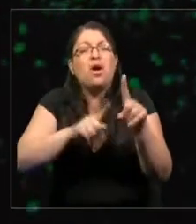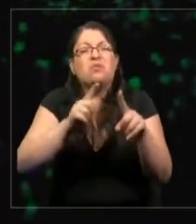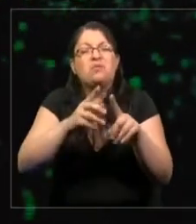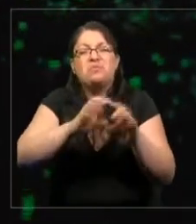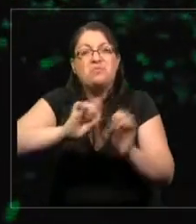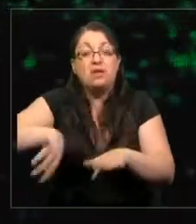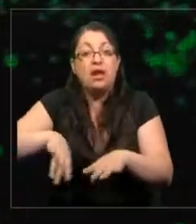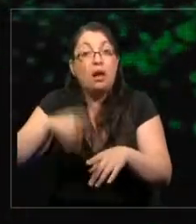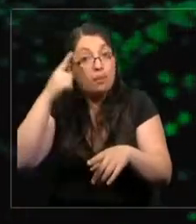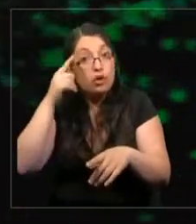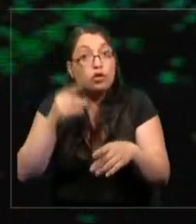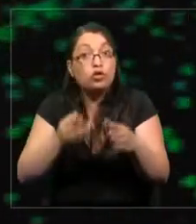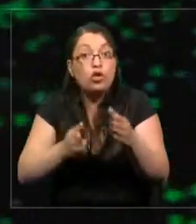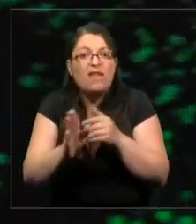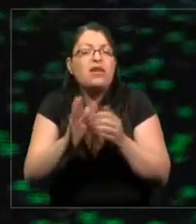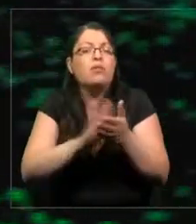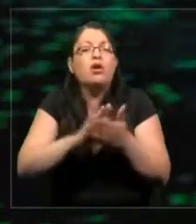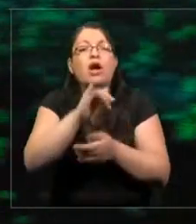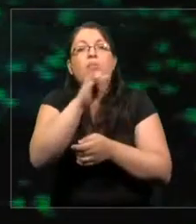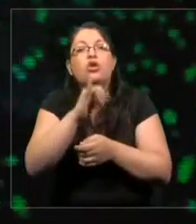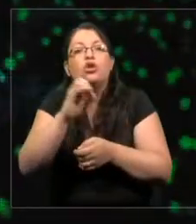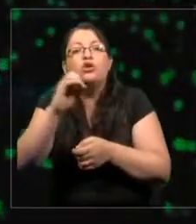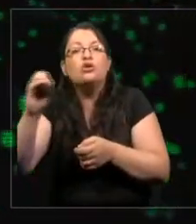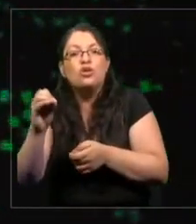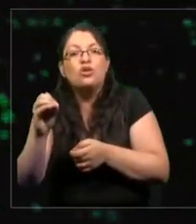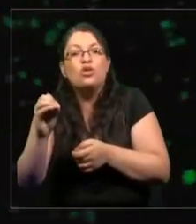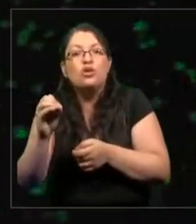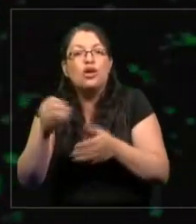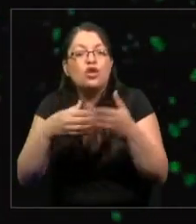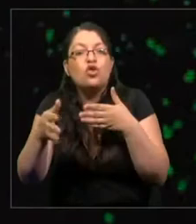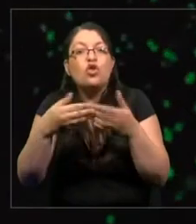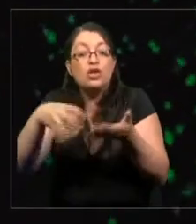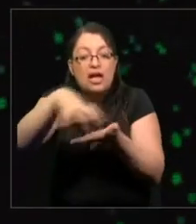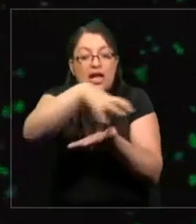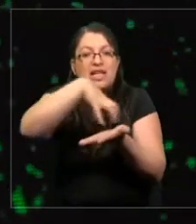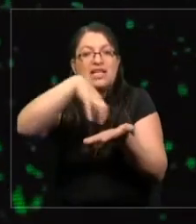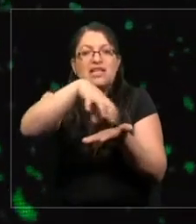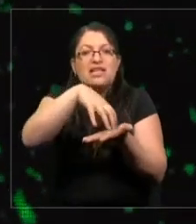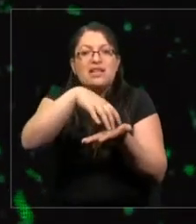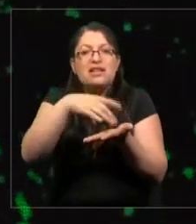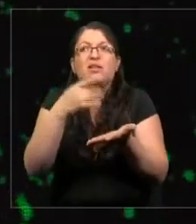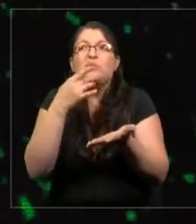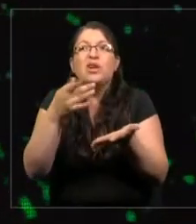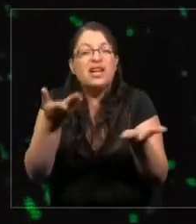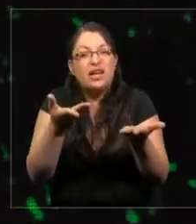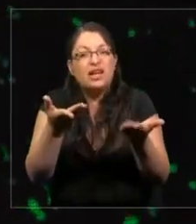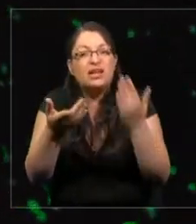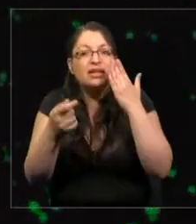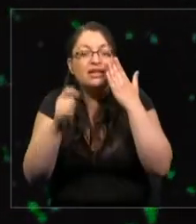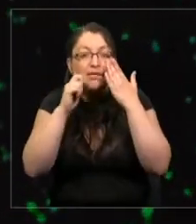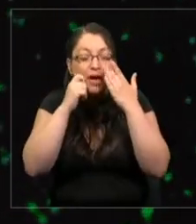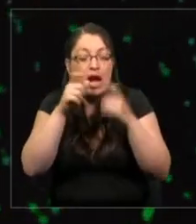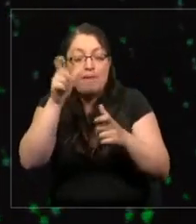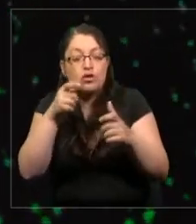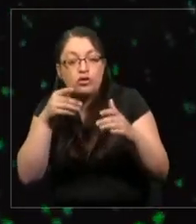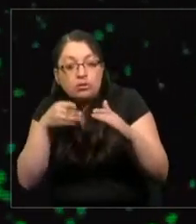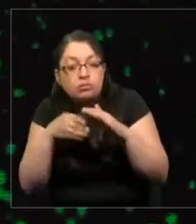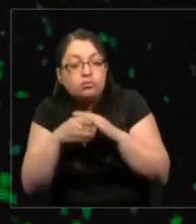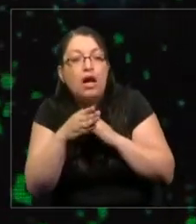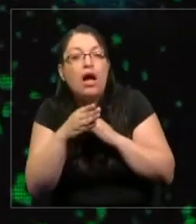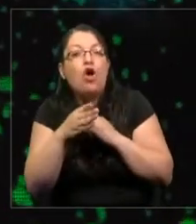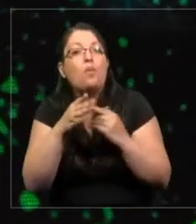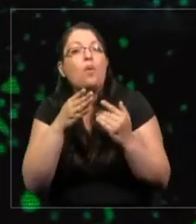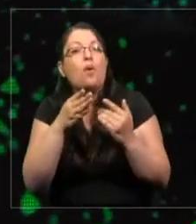todavía cumplen ciertos roles como los zoológicos metidos en los centros urbanos porque son verdaderos portales para acercar a las personas que están